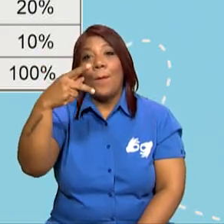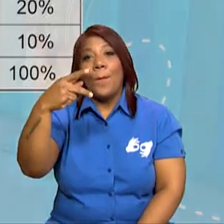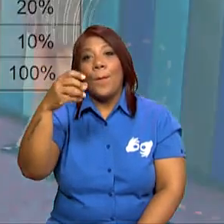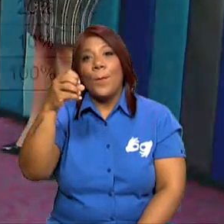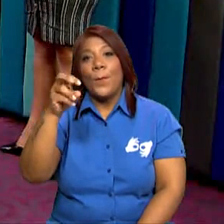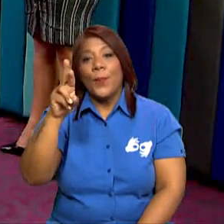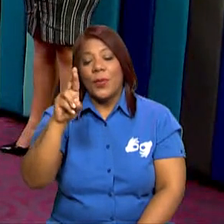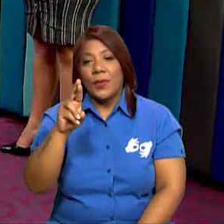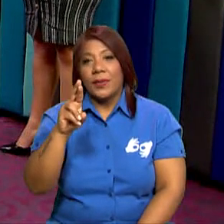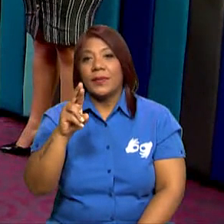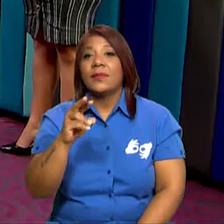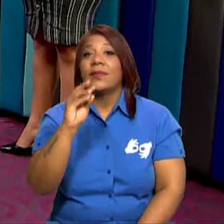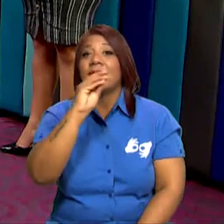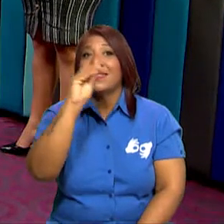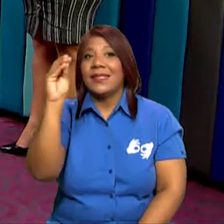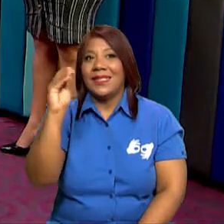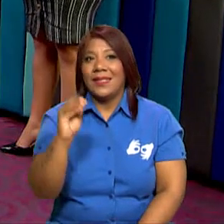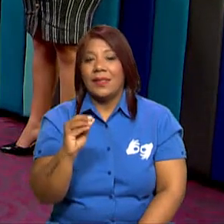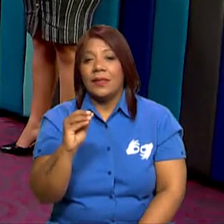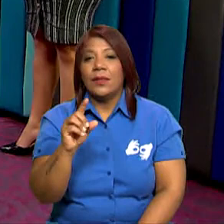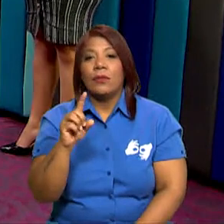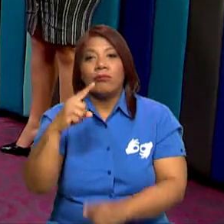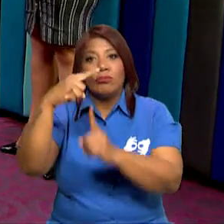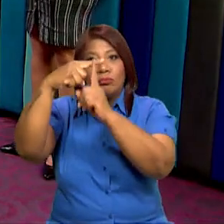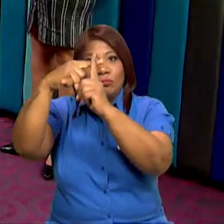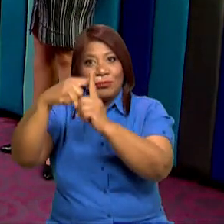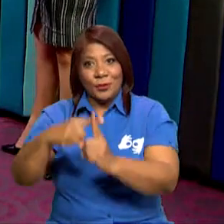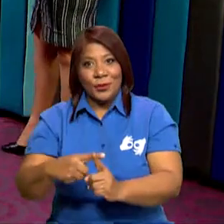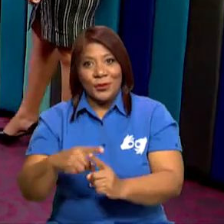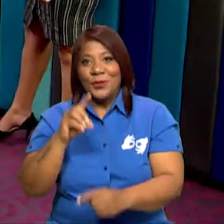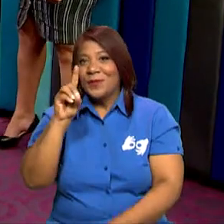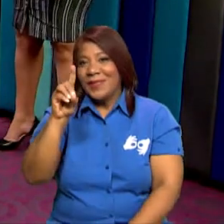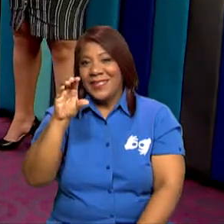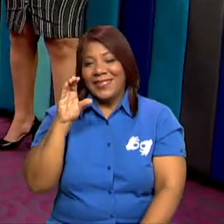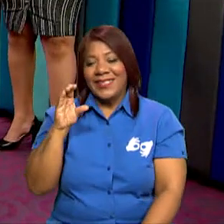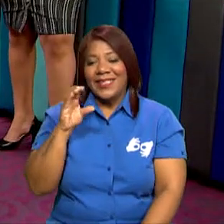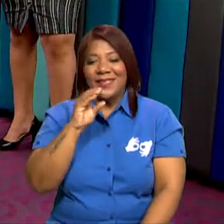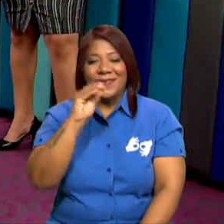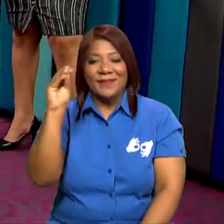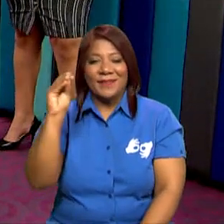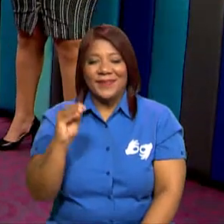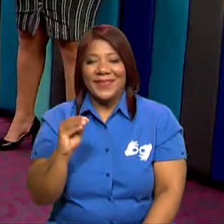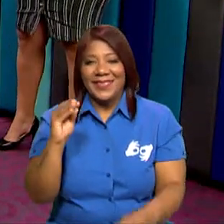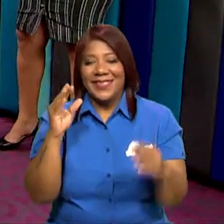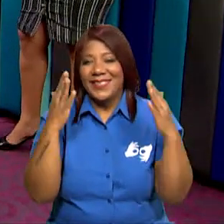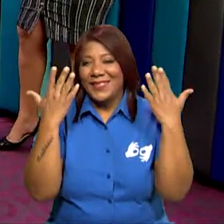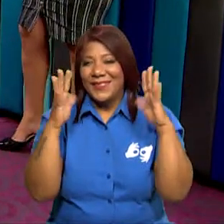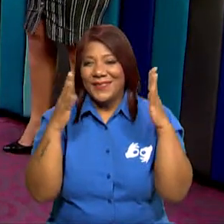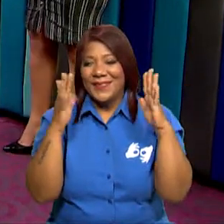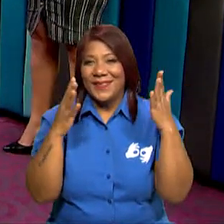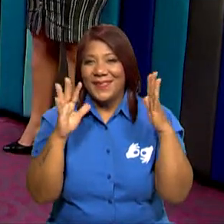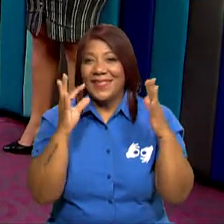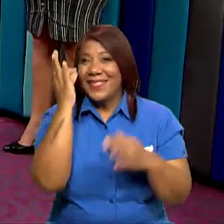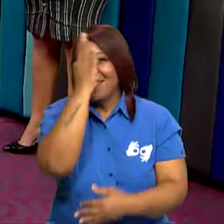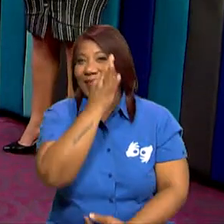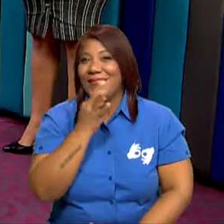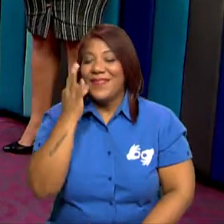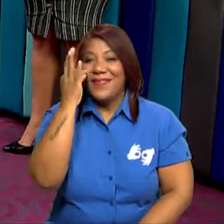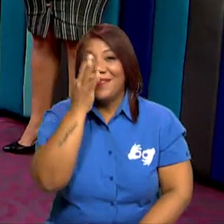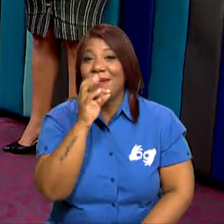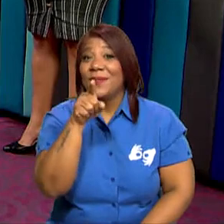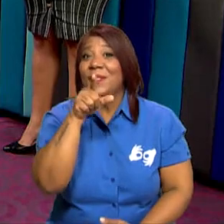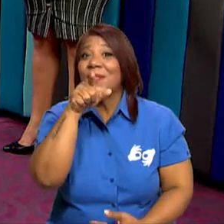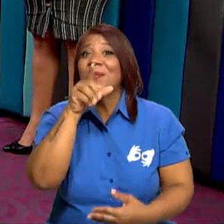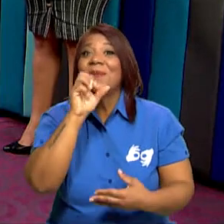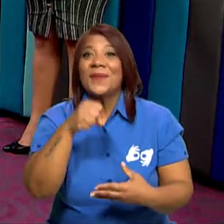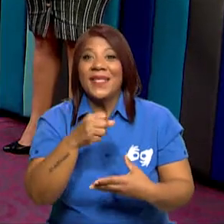del tanto por ciento? 100%, maestra. 100%. Excelente, Fluffy. Ahora los chicos pueden tal vez construir su